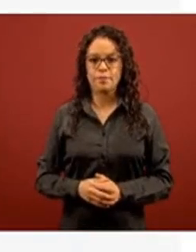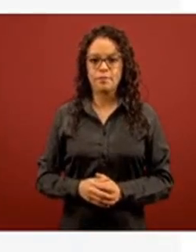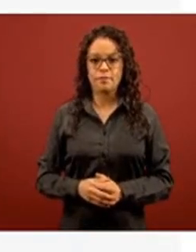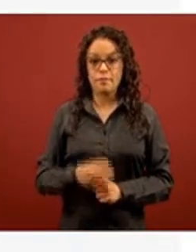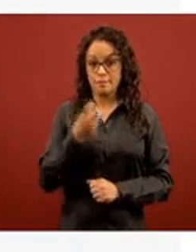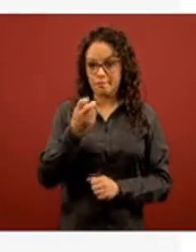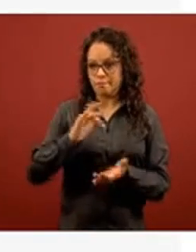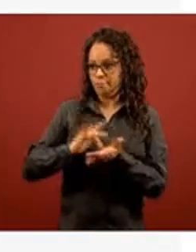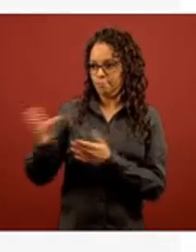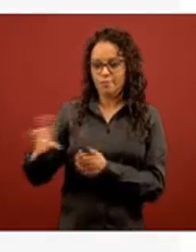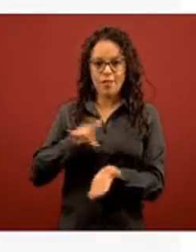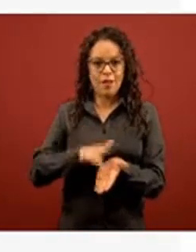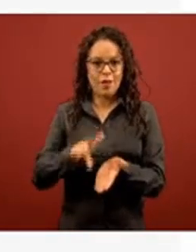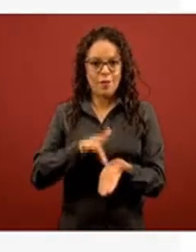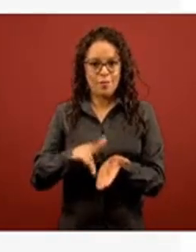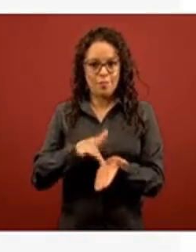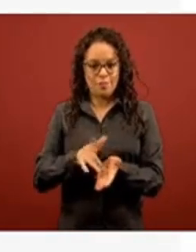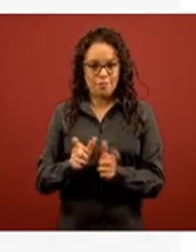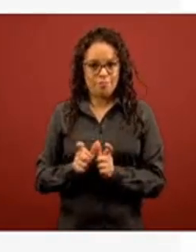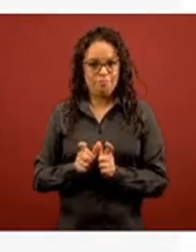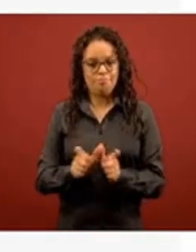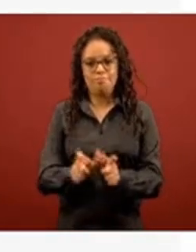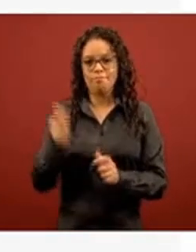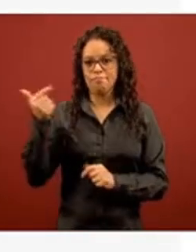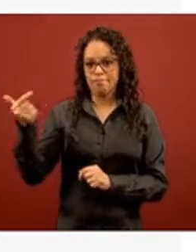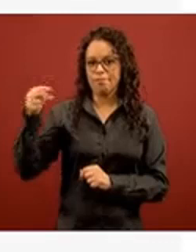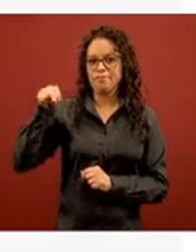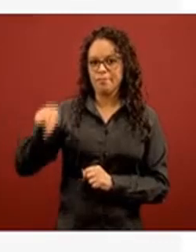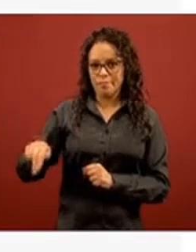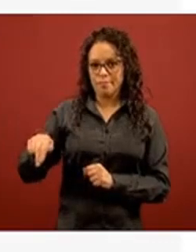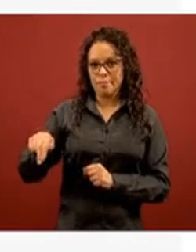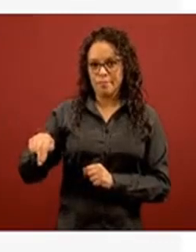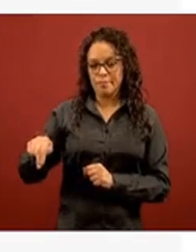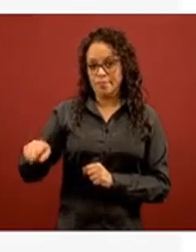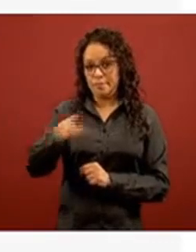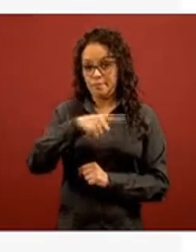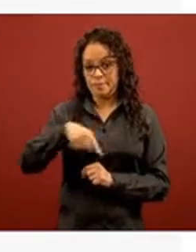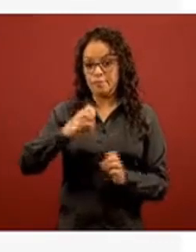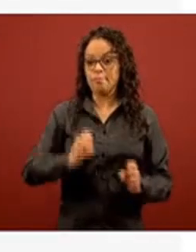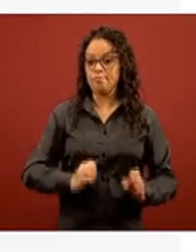Guardia Nacional. Nos están proporcionando seguridad en las instalaciones